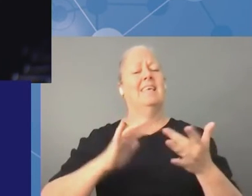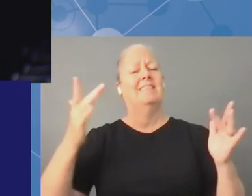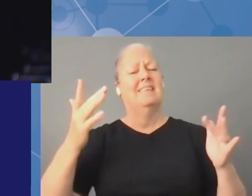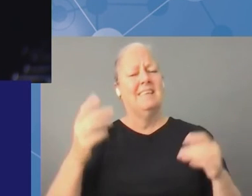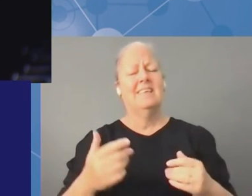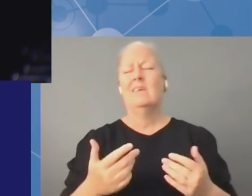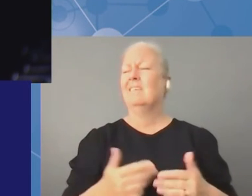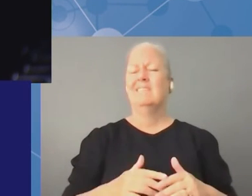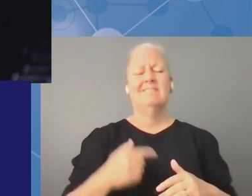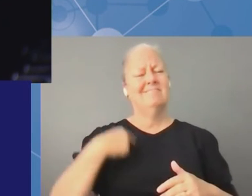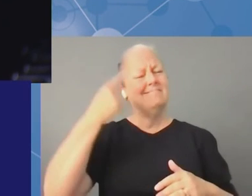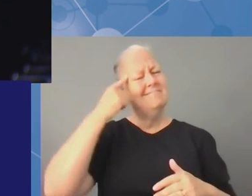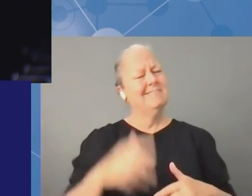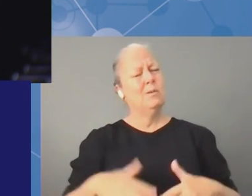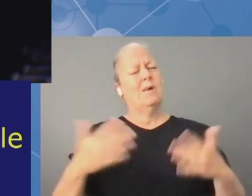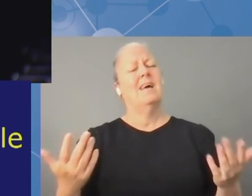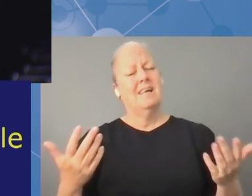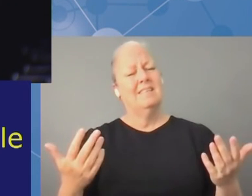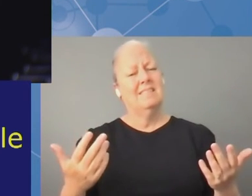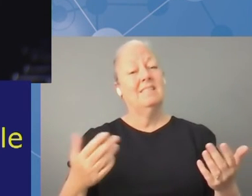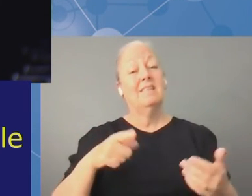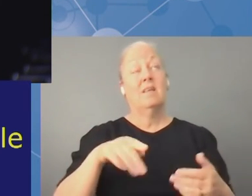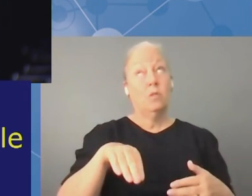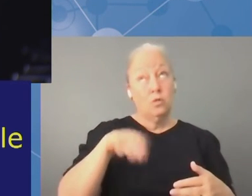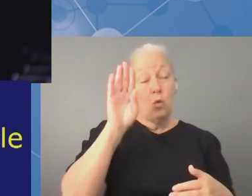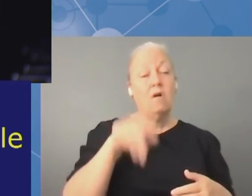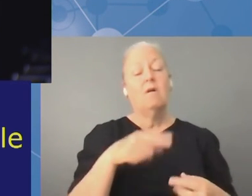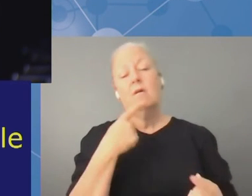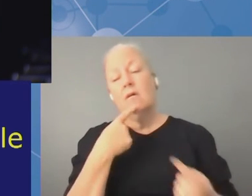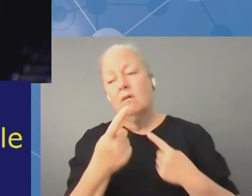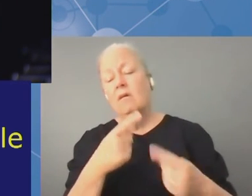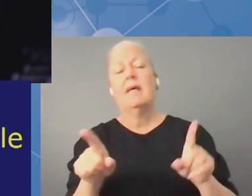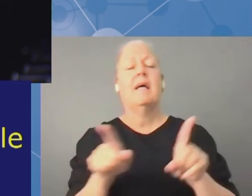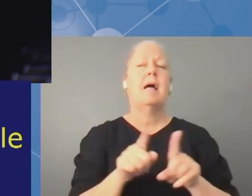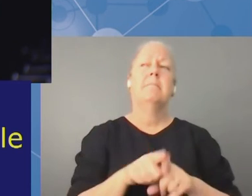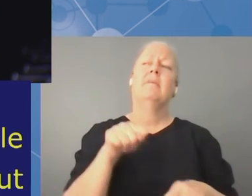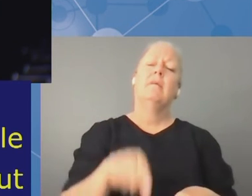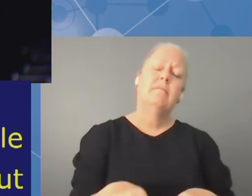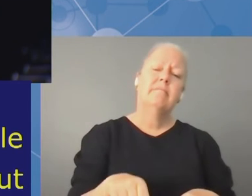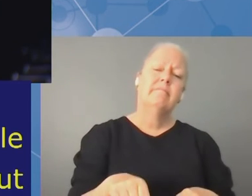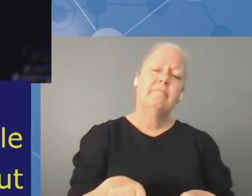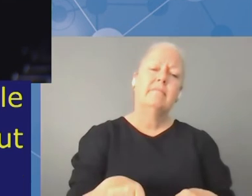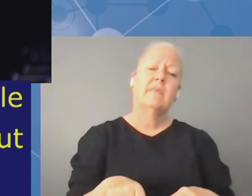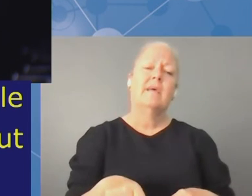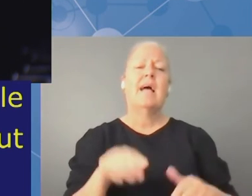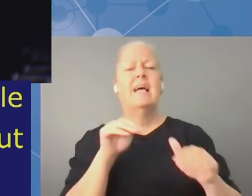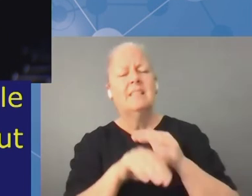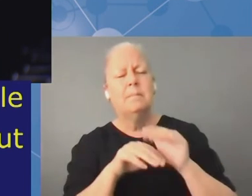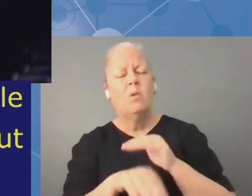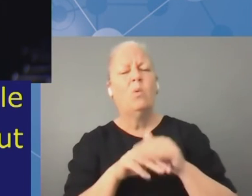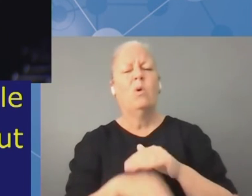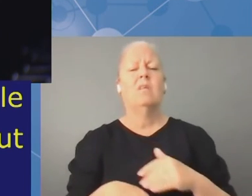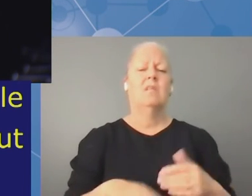En cuanto a la gobernanza de Internet en el contexto global, todo el tiempo vemos una